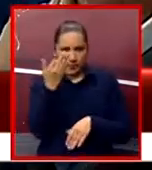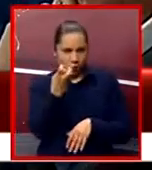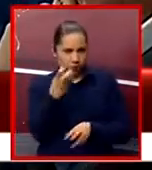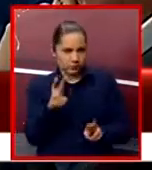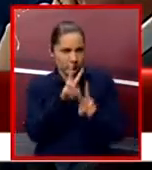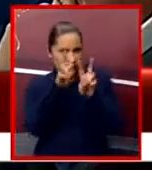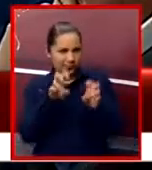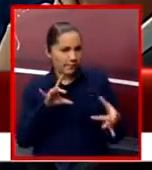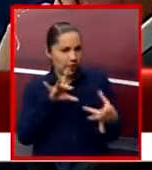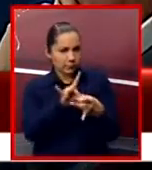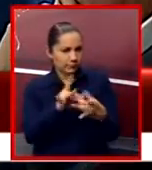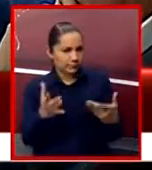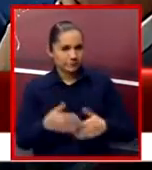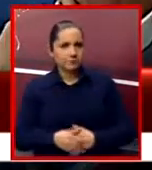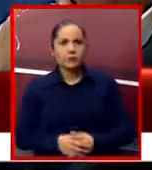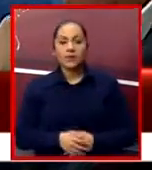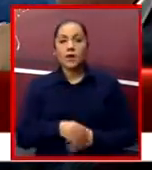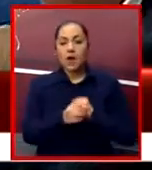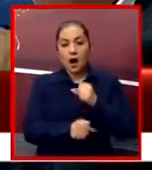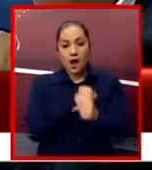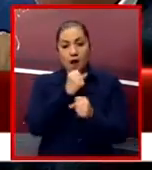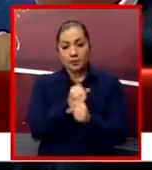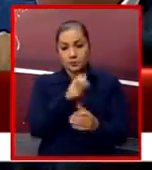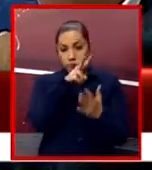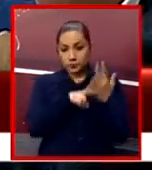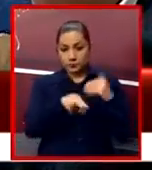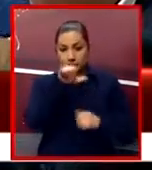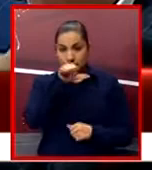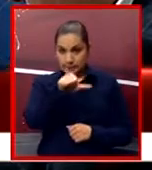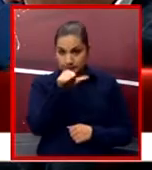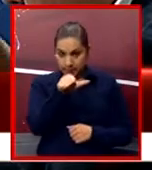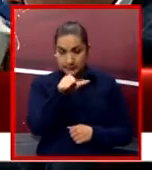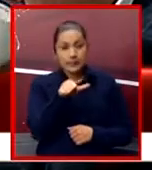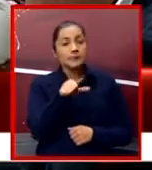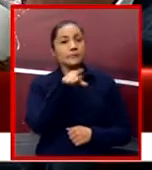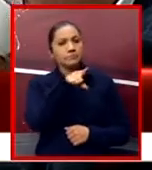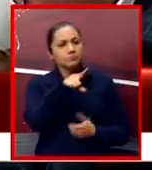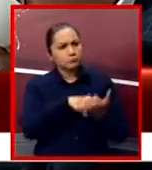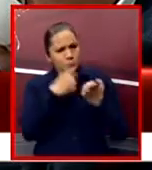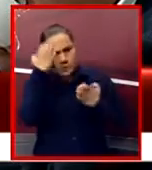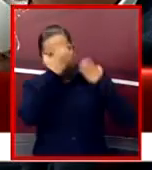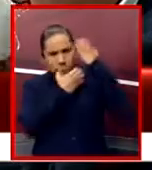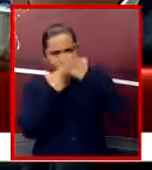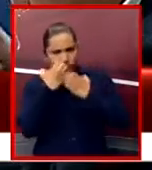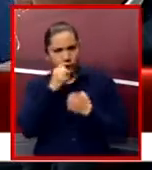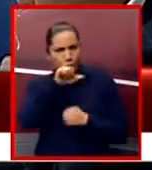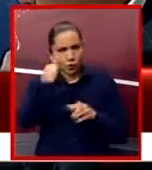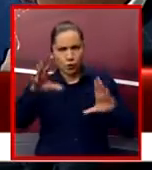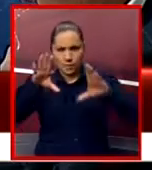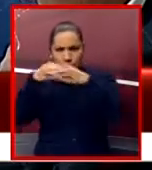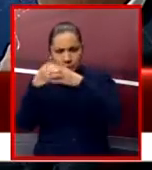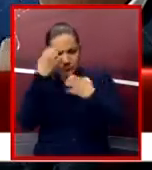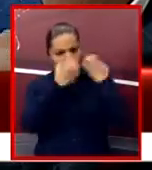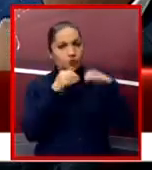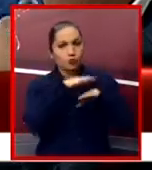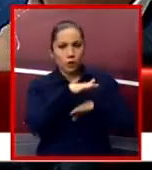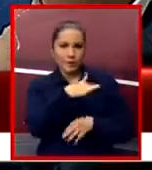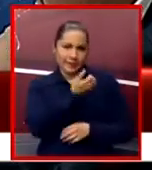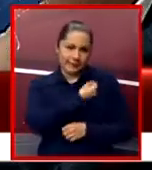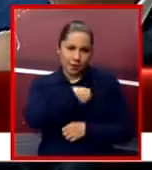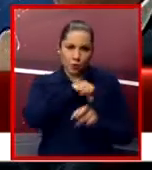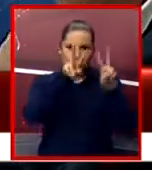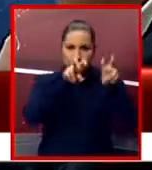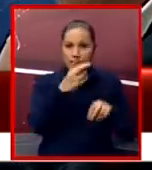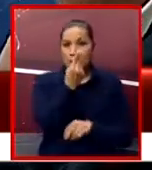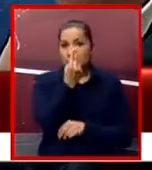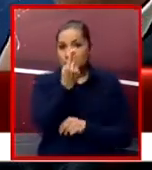En el 2016, The Economist Intelligence Unit realizó una evaluación sobre los servicios de salud en 25 países, en